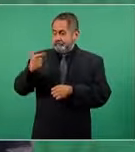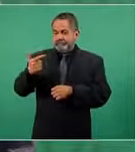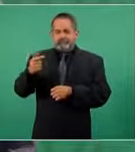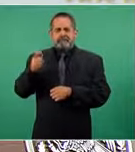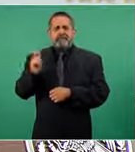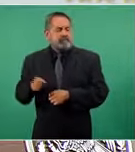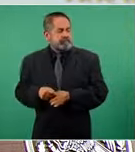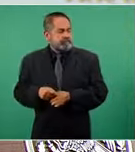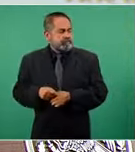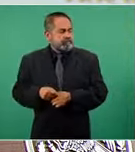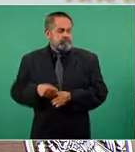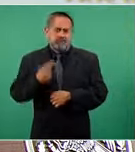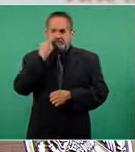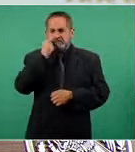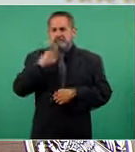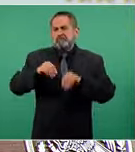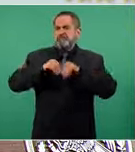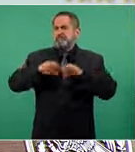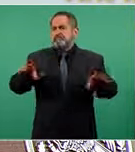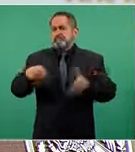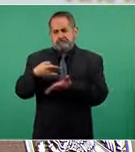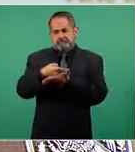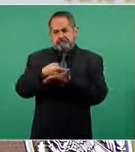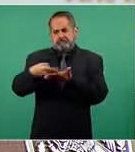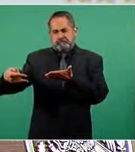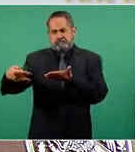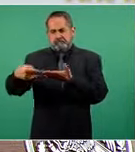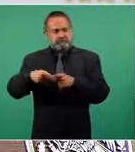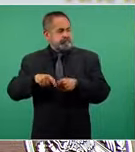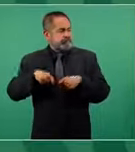Da a conocer unos cheques